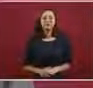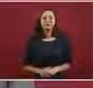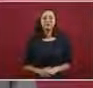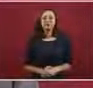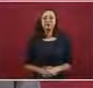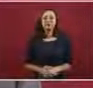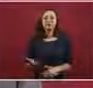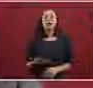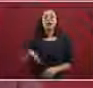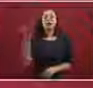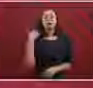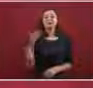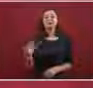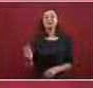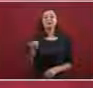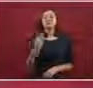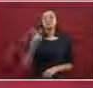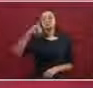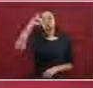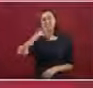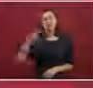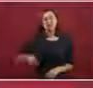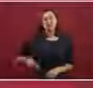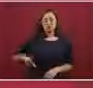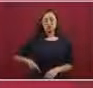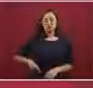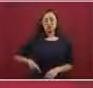fui jefe de gobierno,